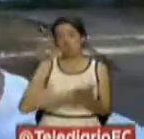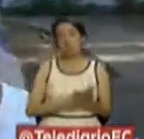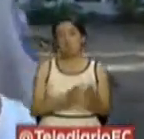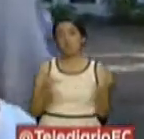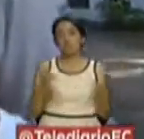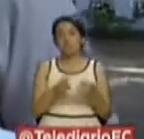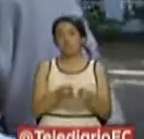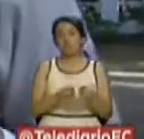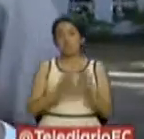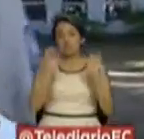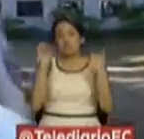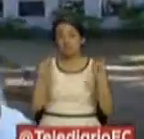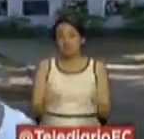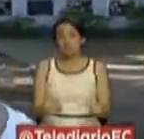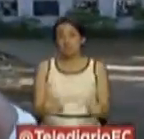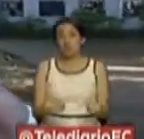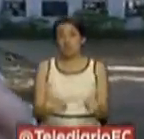Efectivamente,